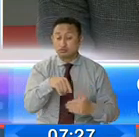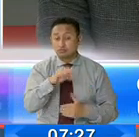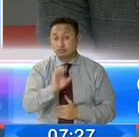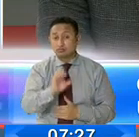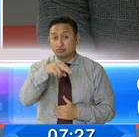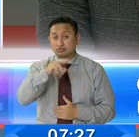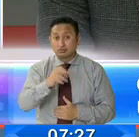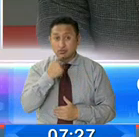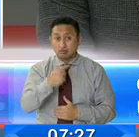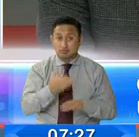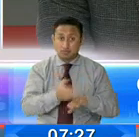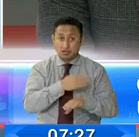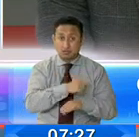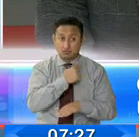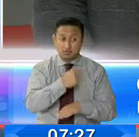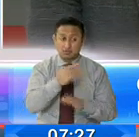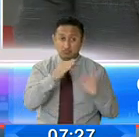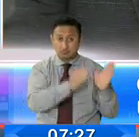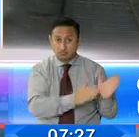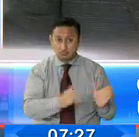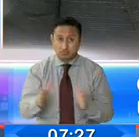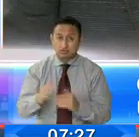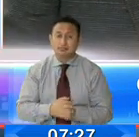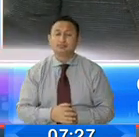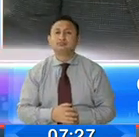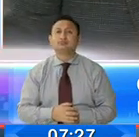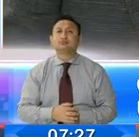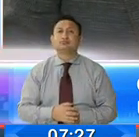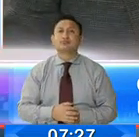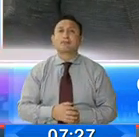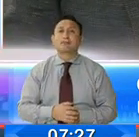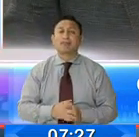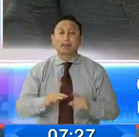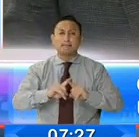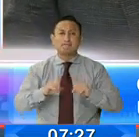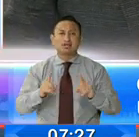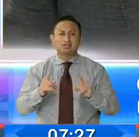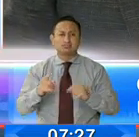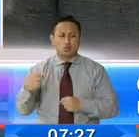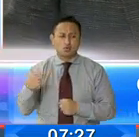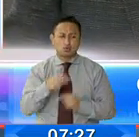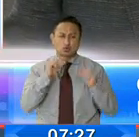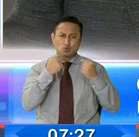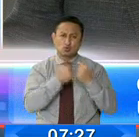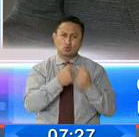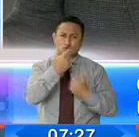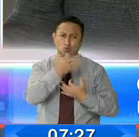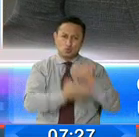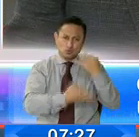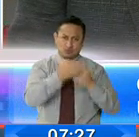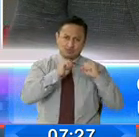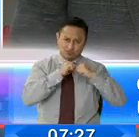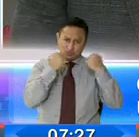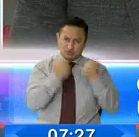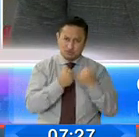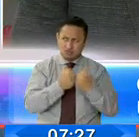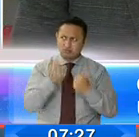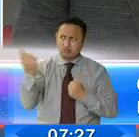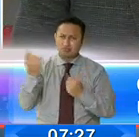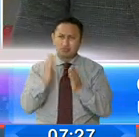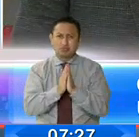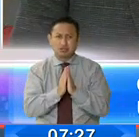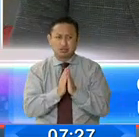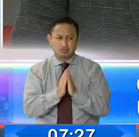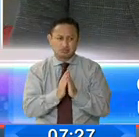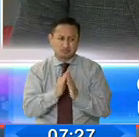Electoral tenía ya organizado con tiempos y todo lo demás. Pero en este caso específico piden esta